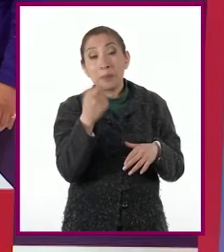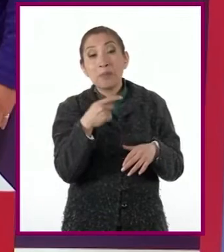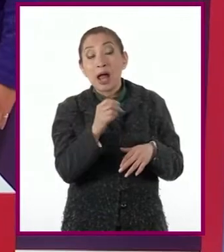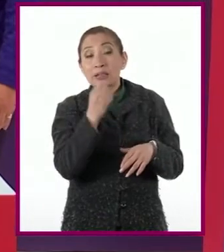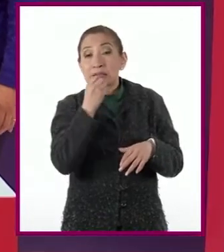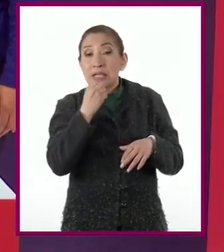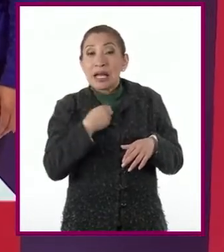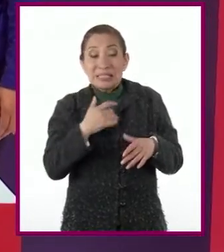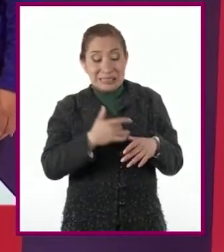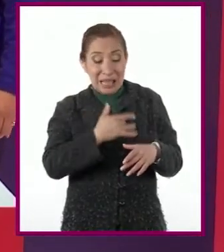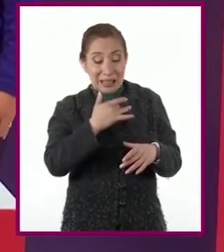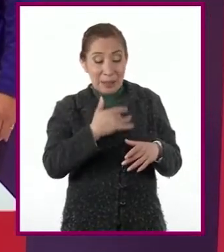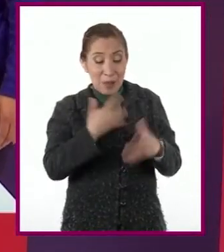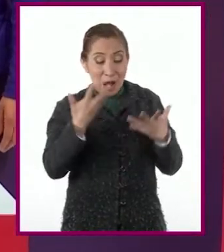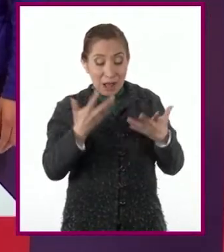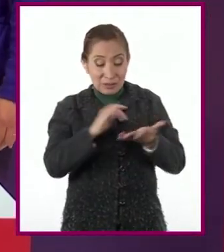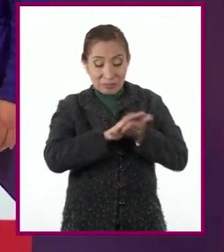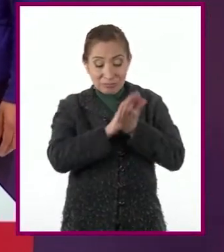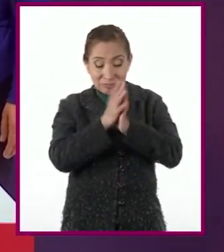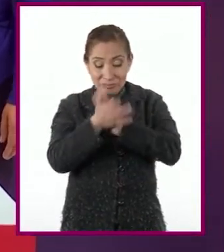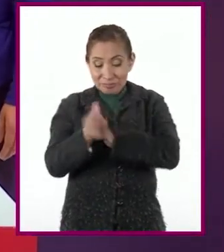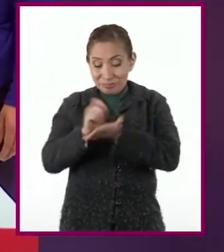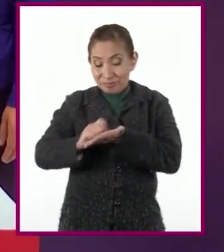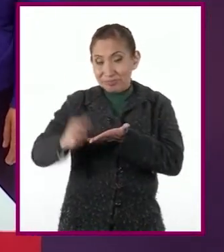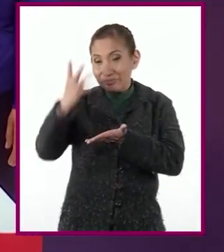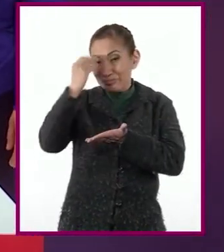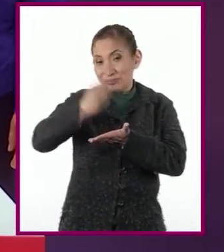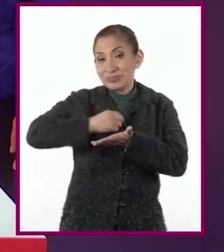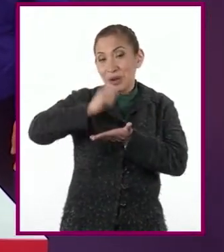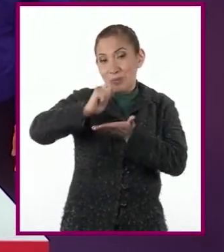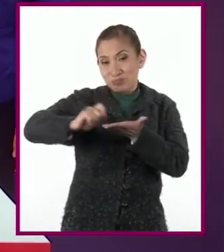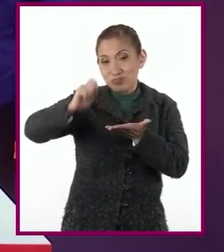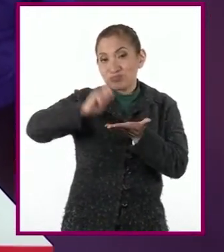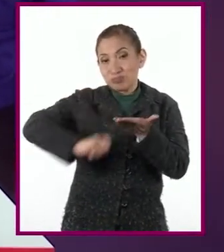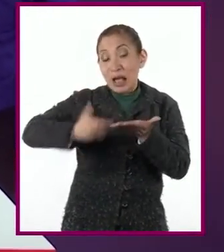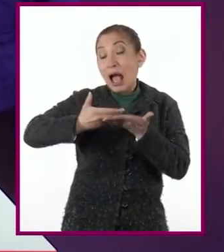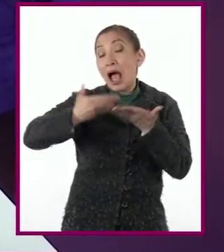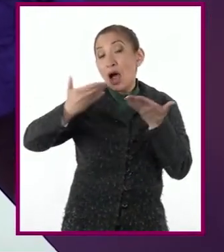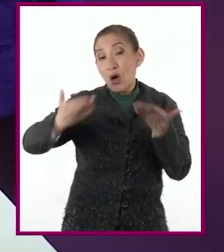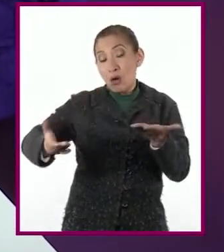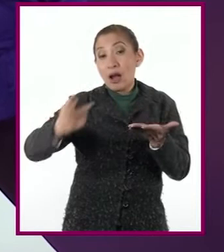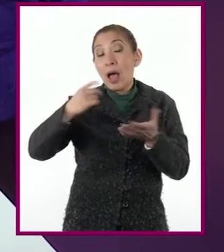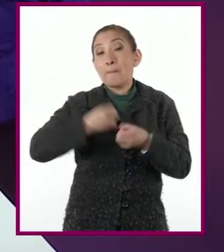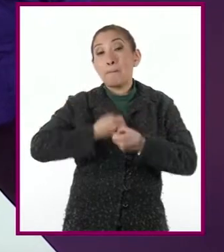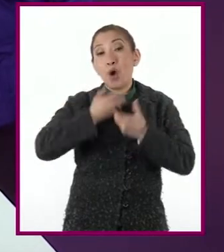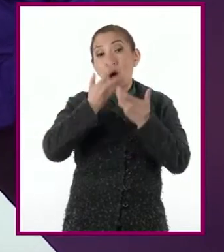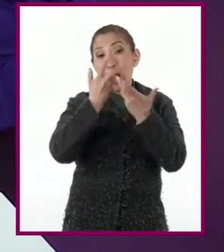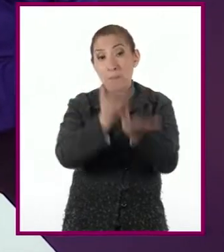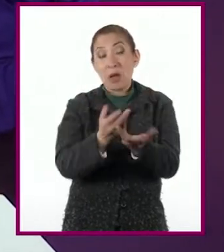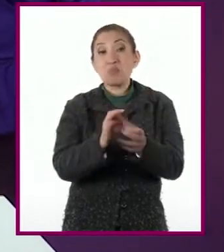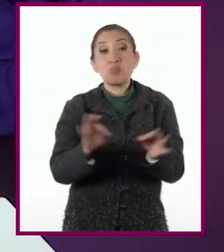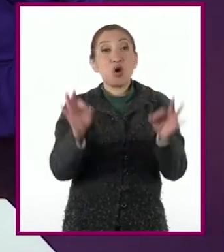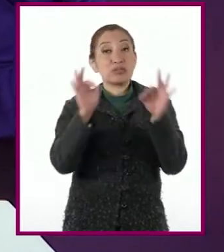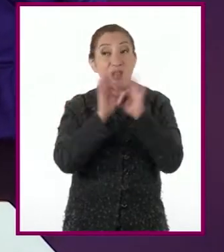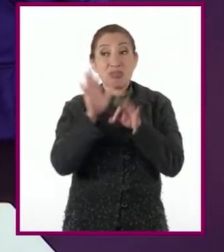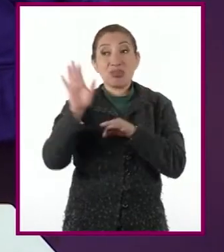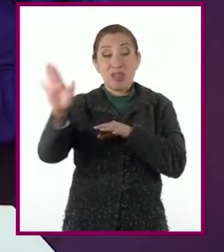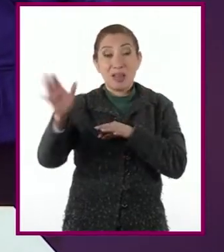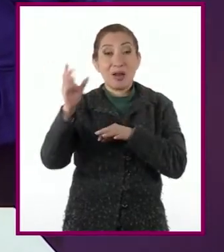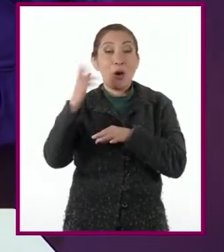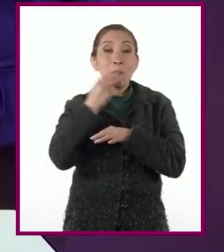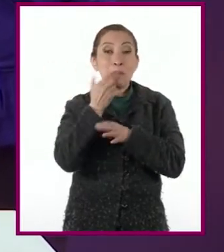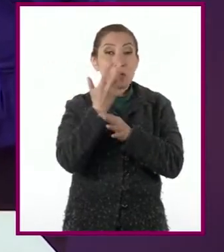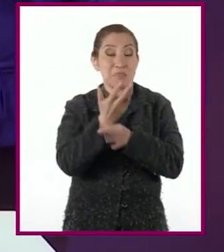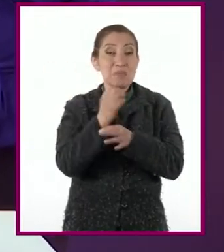así, ese sentimiento lo convirtió en esta hermosa obra, que es ahora un poema emblemático de la